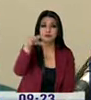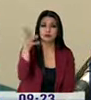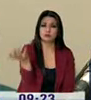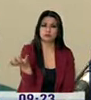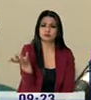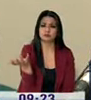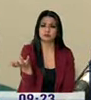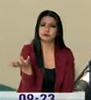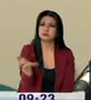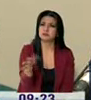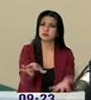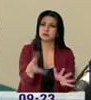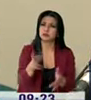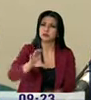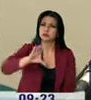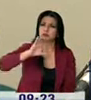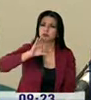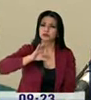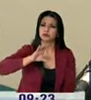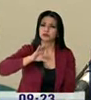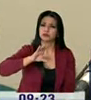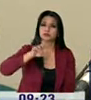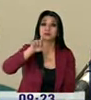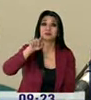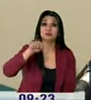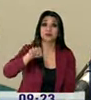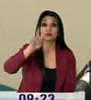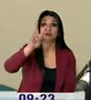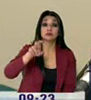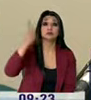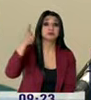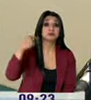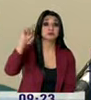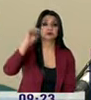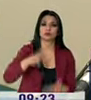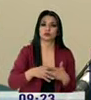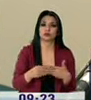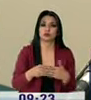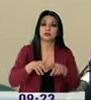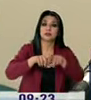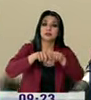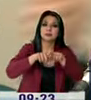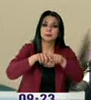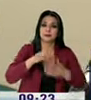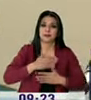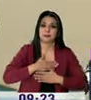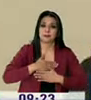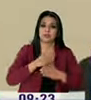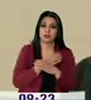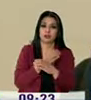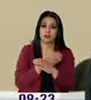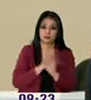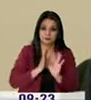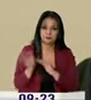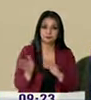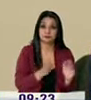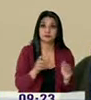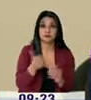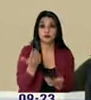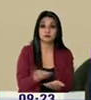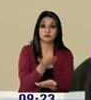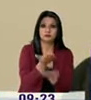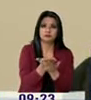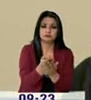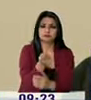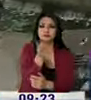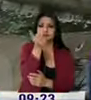añadir, ¿no?, un ingreso de alrededor de 1.200 millones de dólares según nuestros cálculos. Otro de los planteamientos